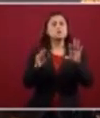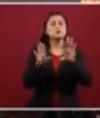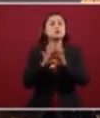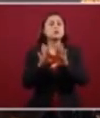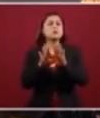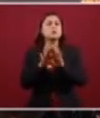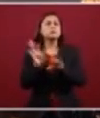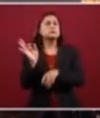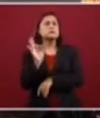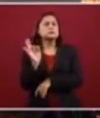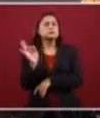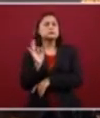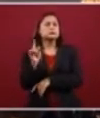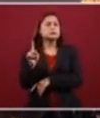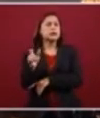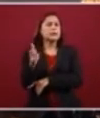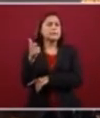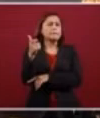19.5,